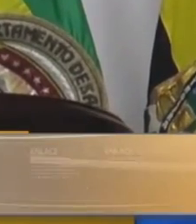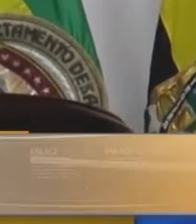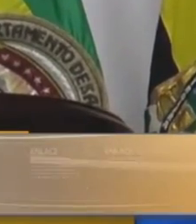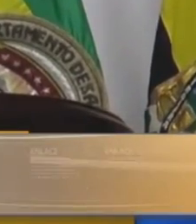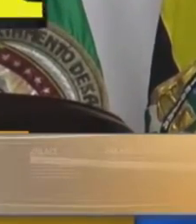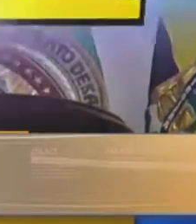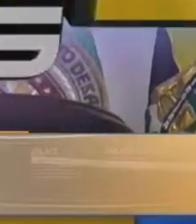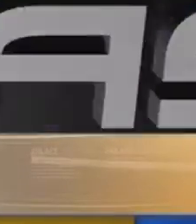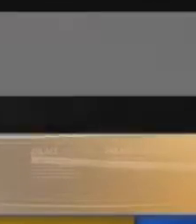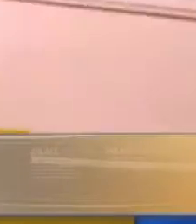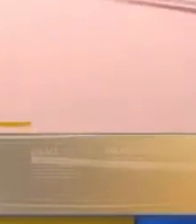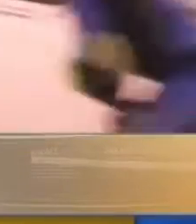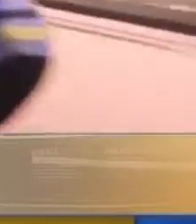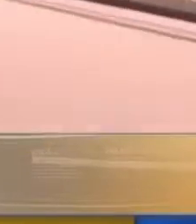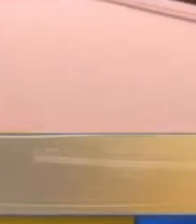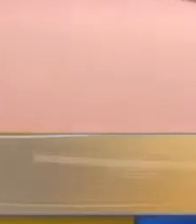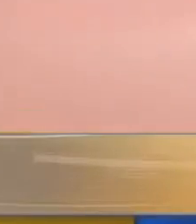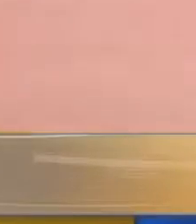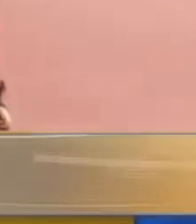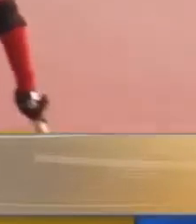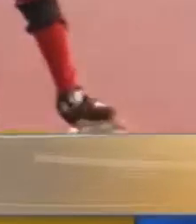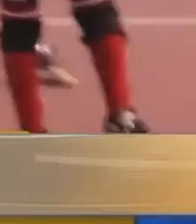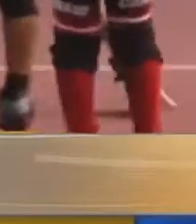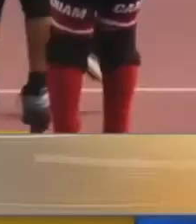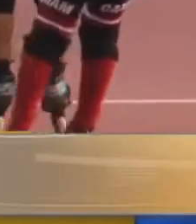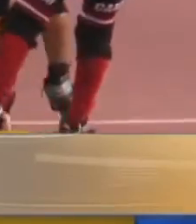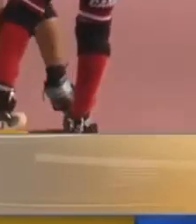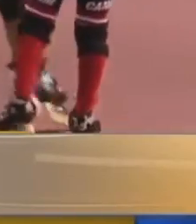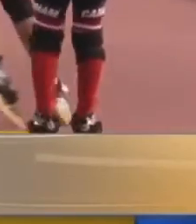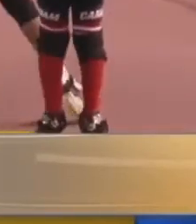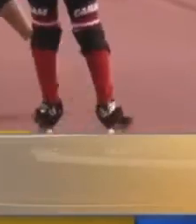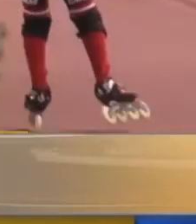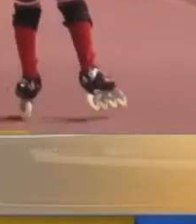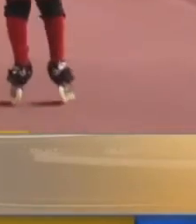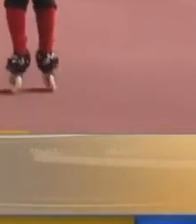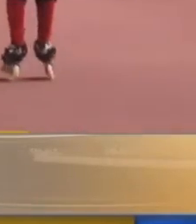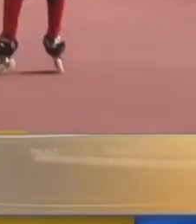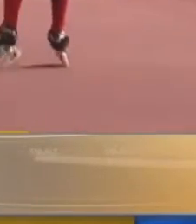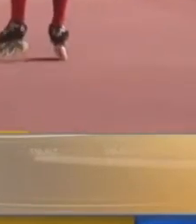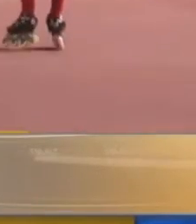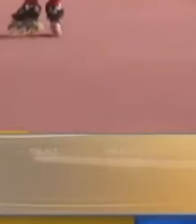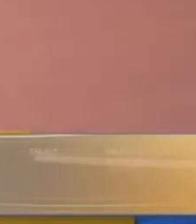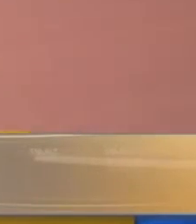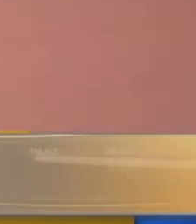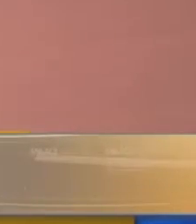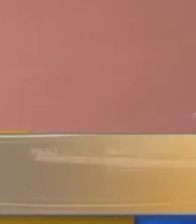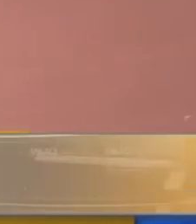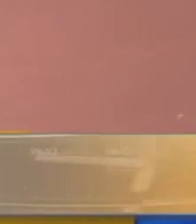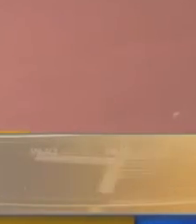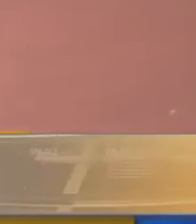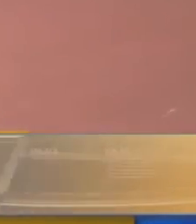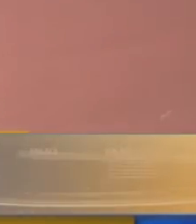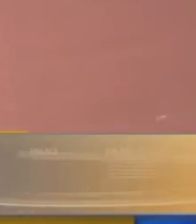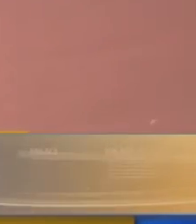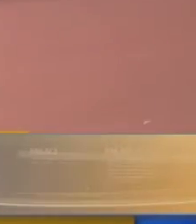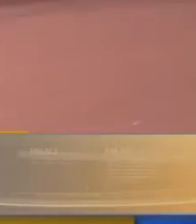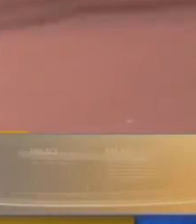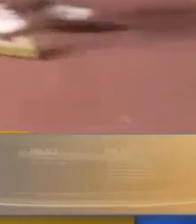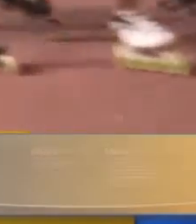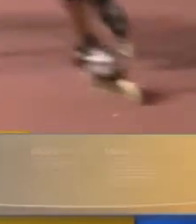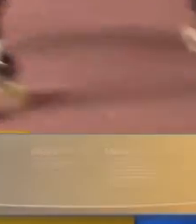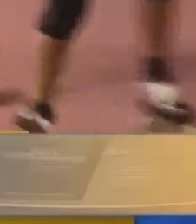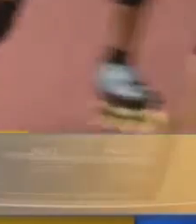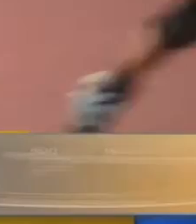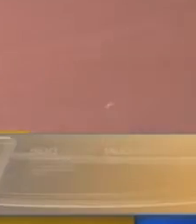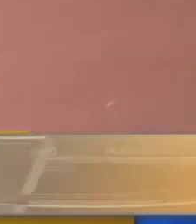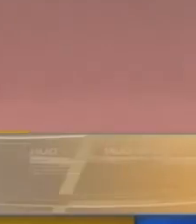jesuita Francisco de Ruz. En los deportes, 22 deportistas del Club Panteras y Selección Santander de Patinaje brillaron en la Copa de los Santanderes